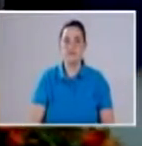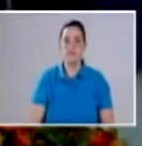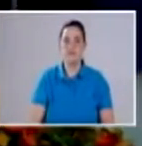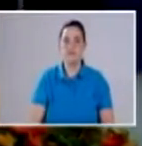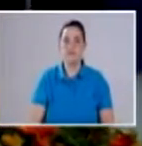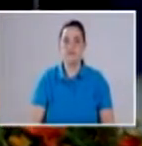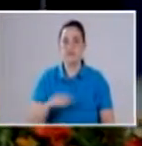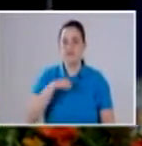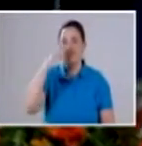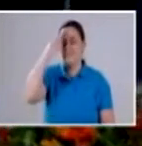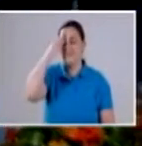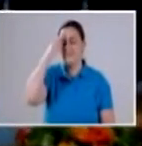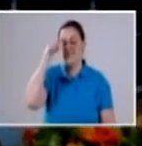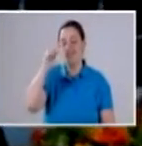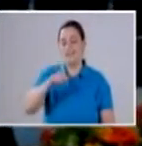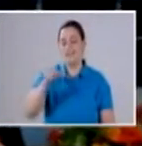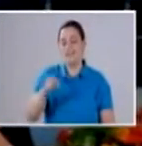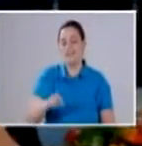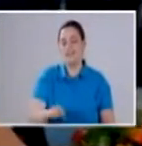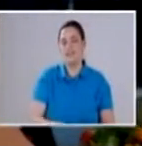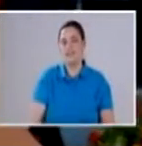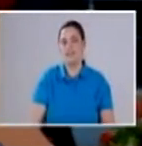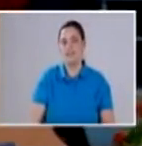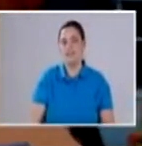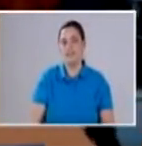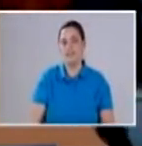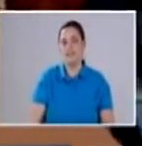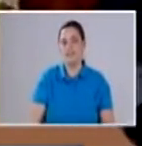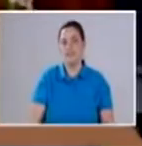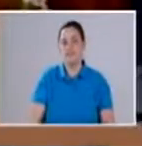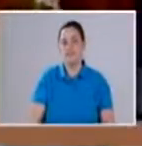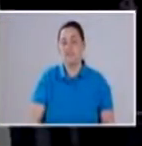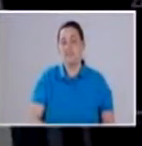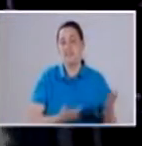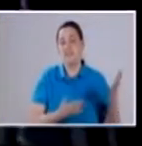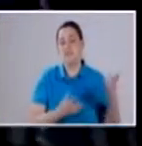Yo sé que ahorita, primero Dios, que no van a haber problemas.